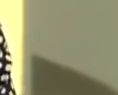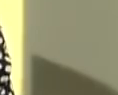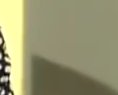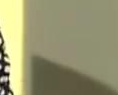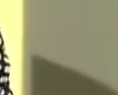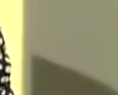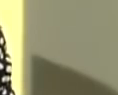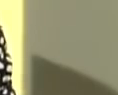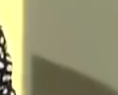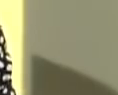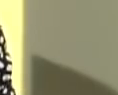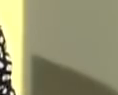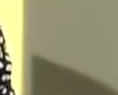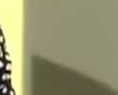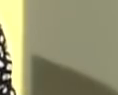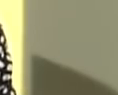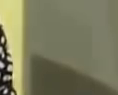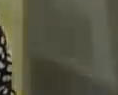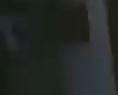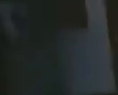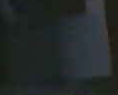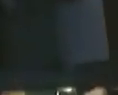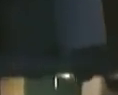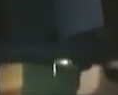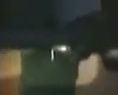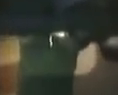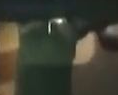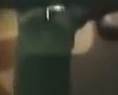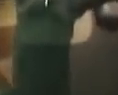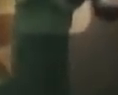Venezuela, Nicolás Maduro Moros.